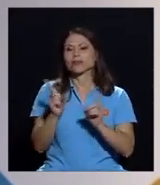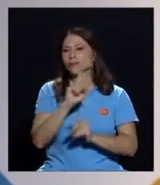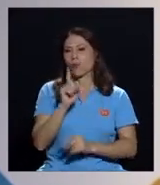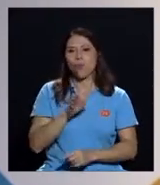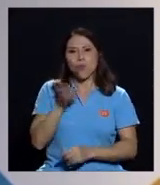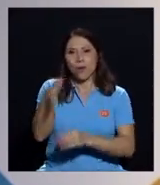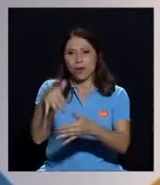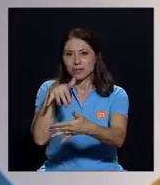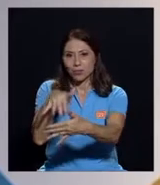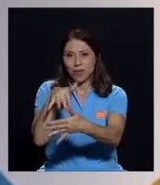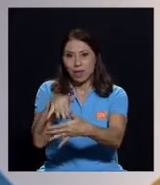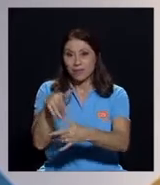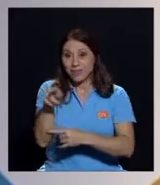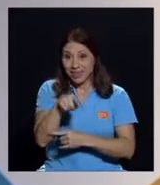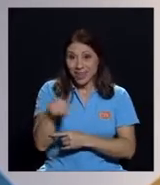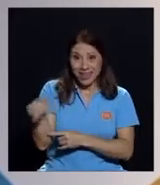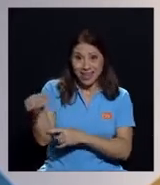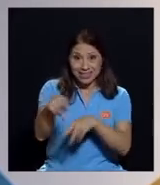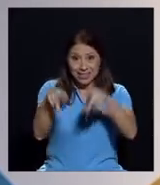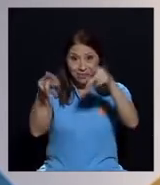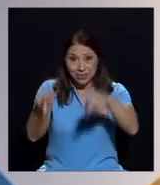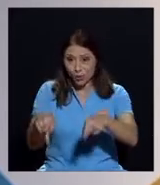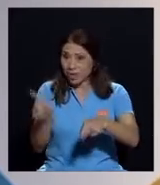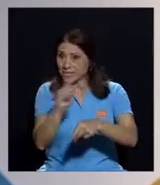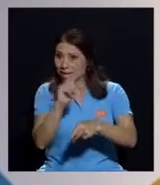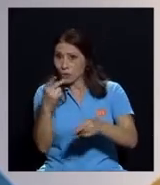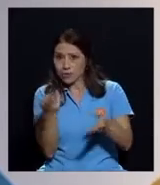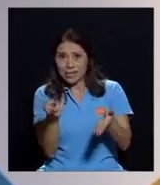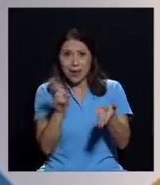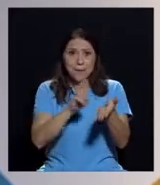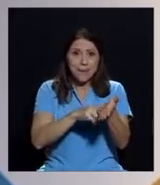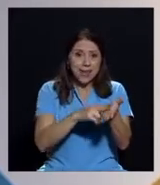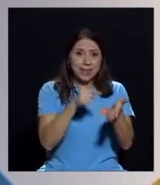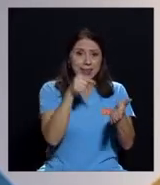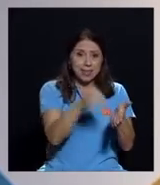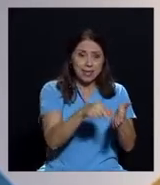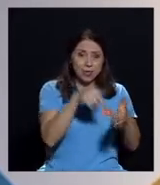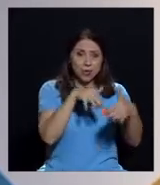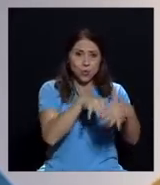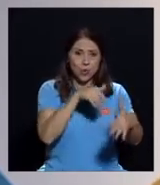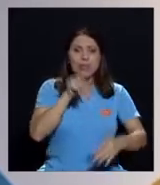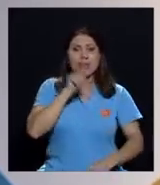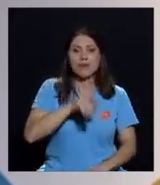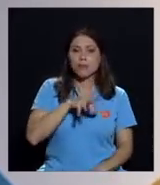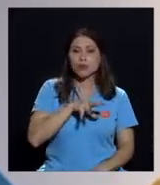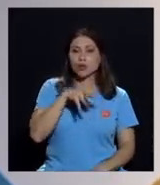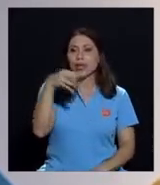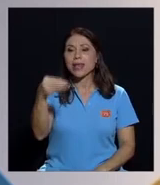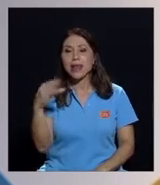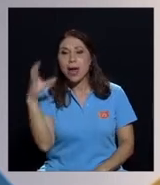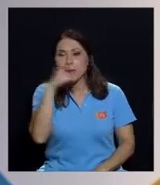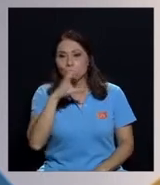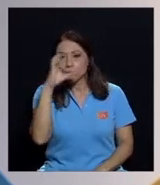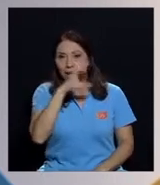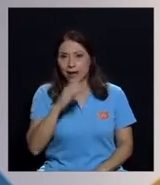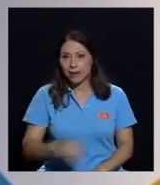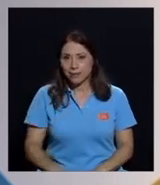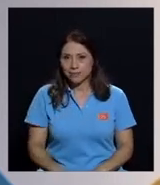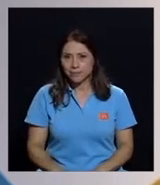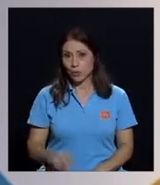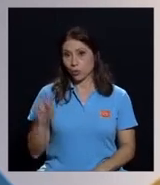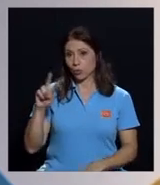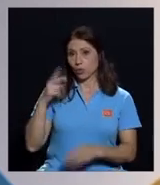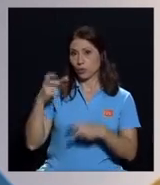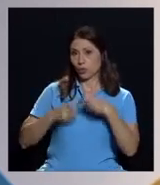que no tenemos registrada en las aulas tenemos que ir a buscarla déjenme plantearle ahora un segundo problema